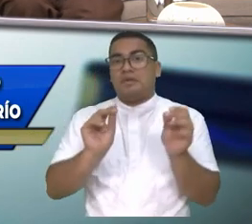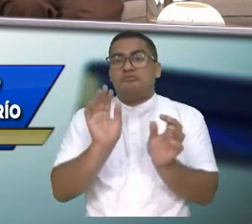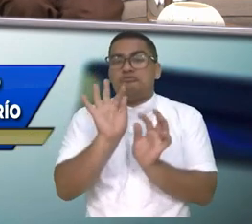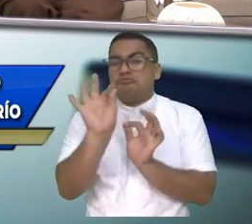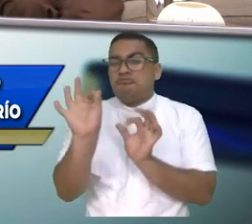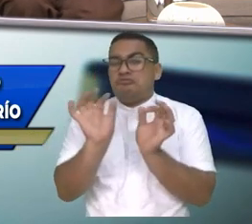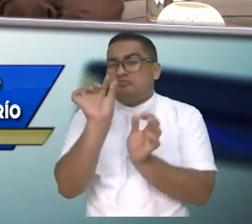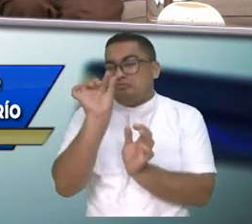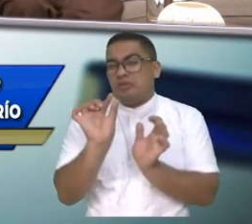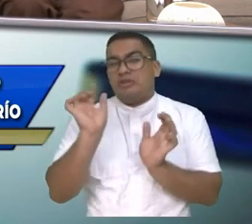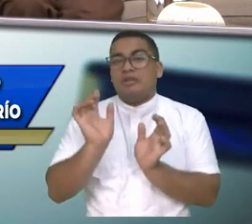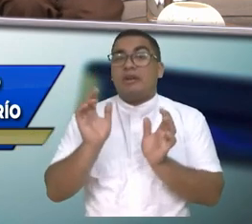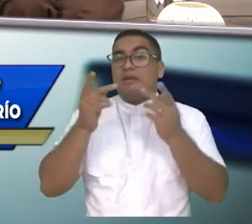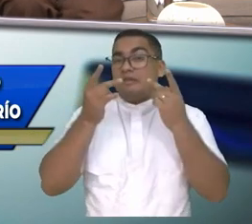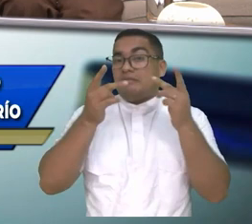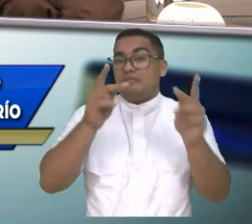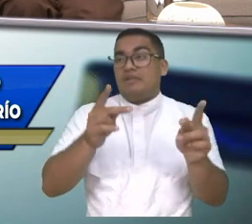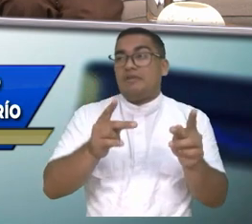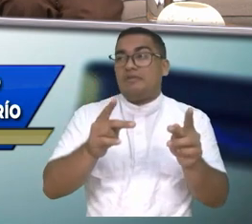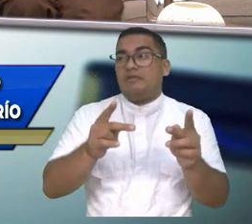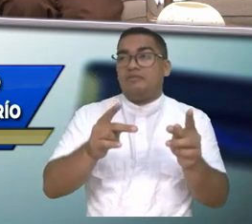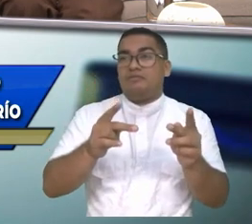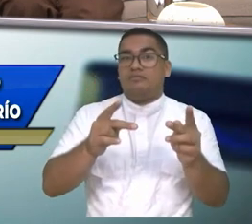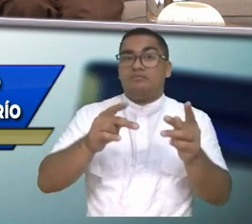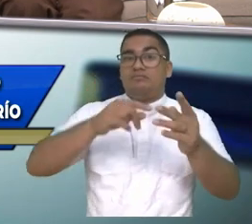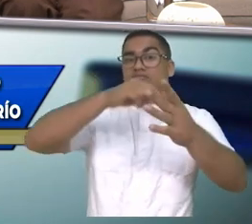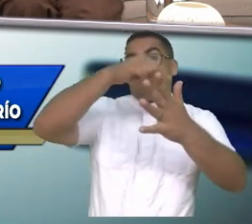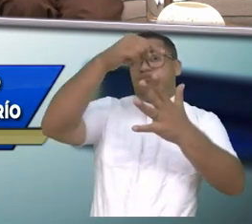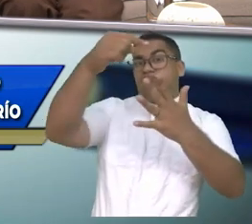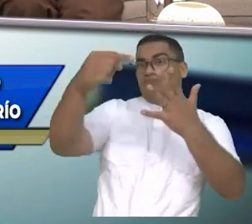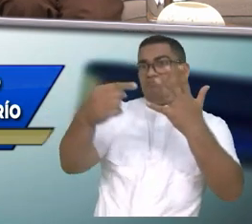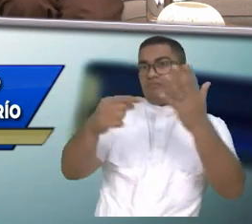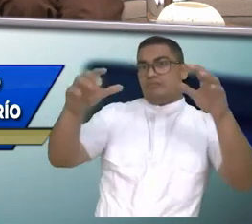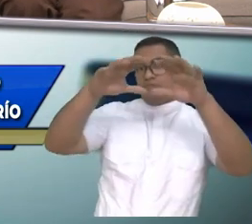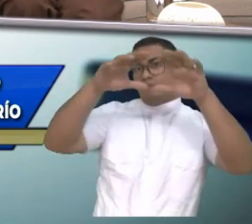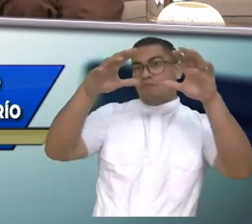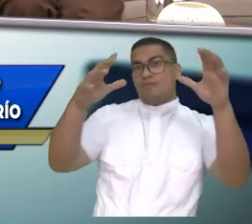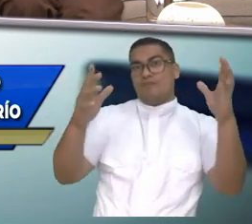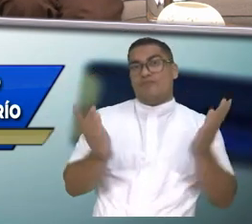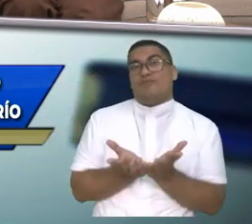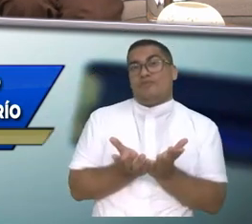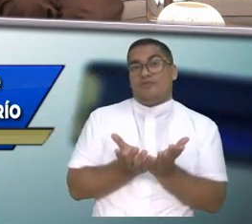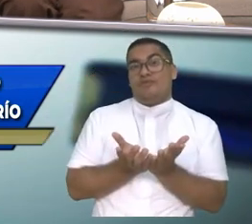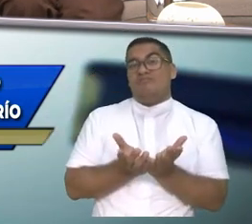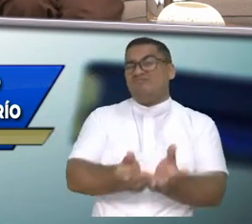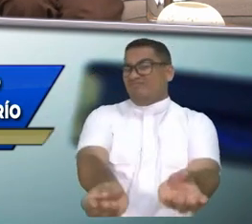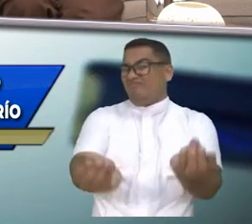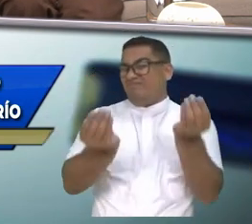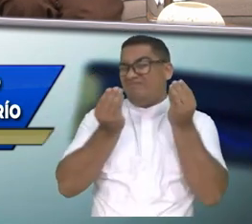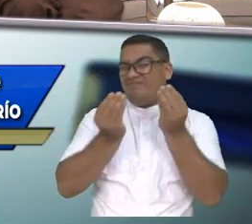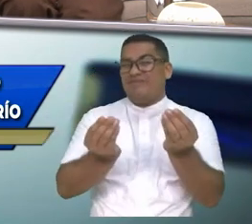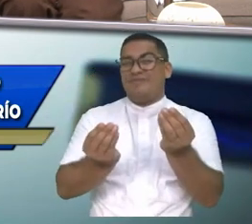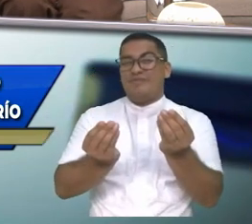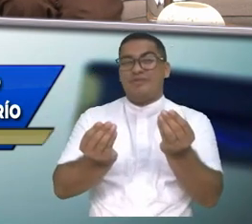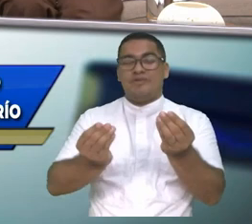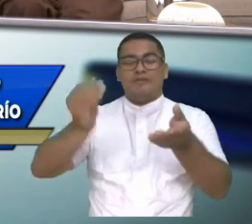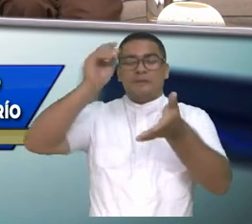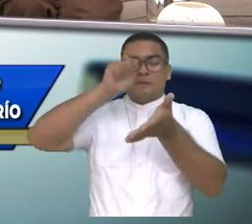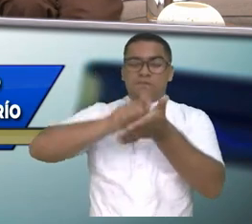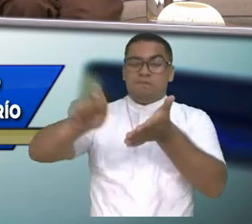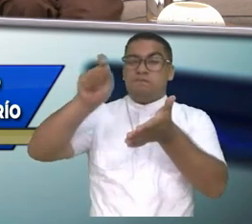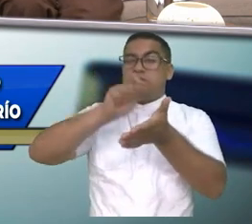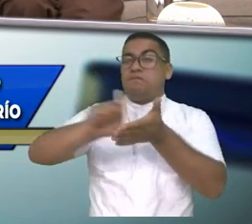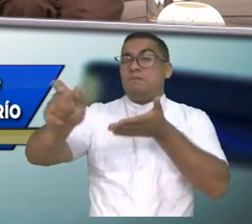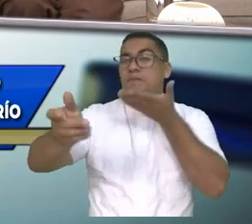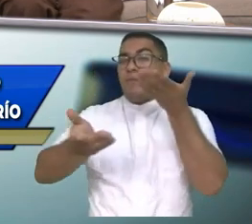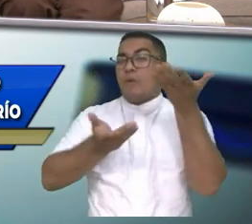si abro el abanico a la rama universal, me encuentro que hay maravillas de